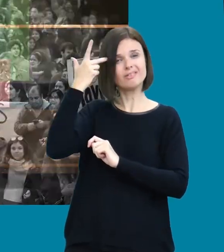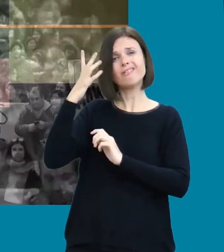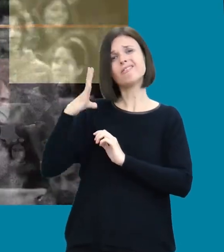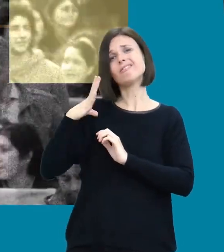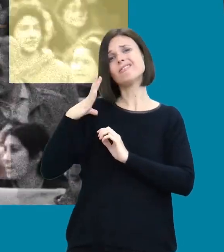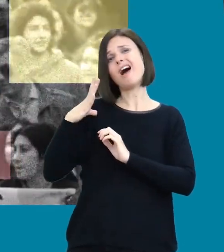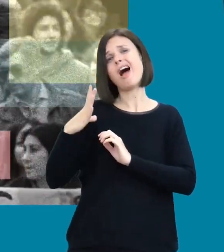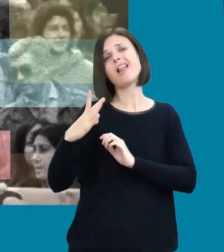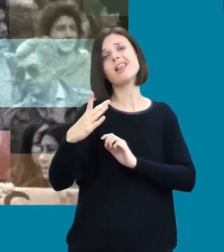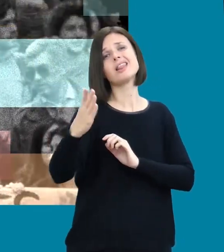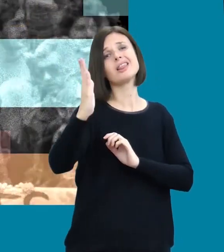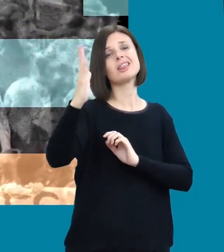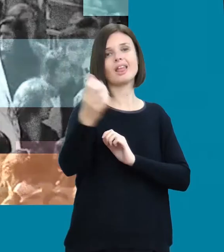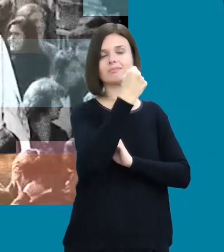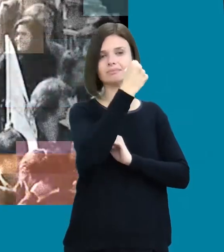conseguir.